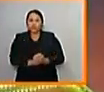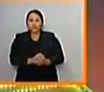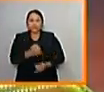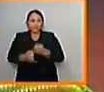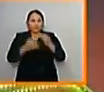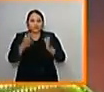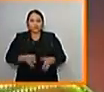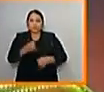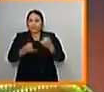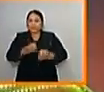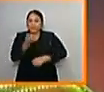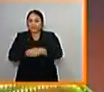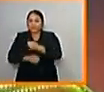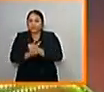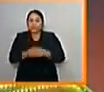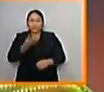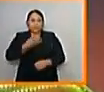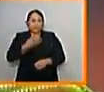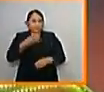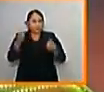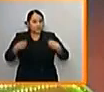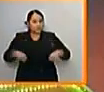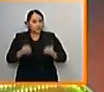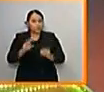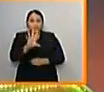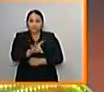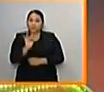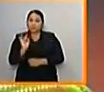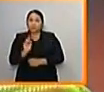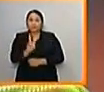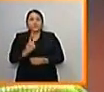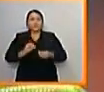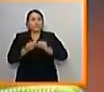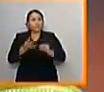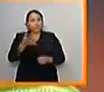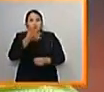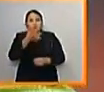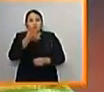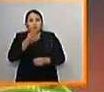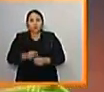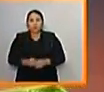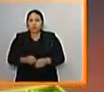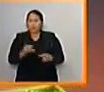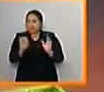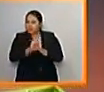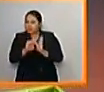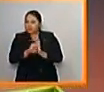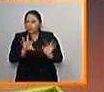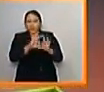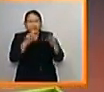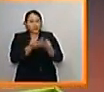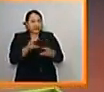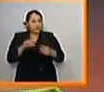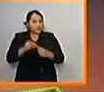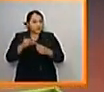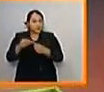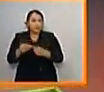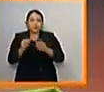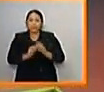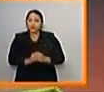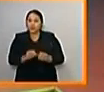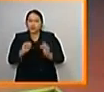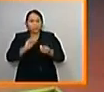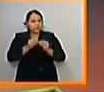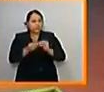con premiados, tienes la oportunidad de escoger tus dos números favoritos, una fecha especial o la placa de tu carro. Son muchas